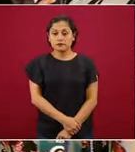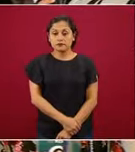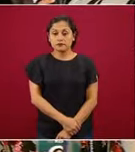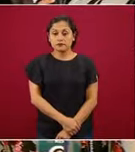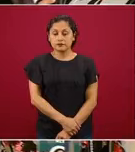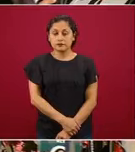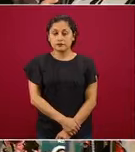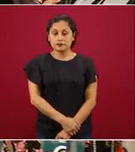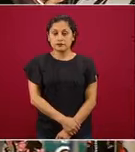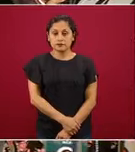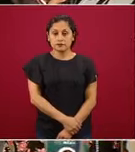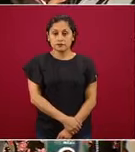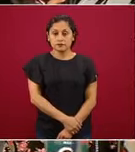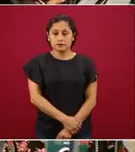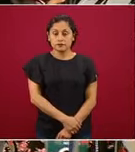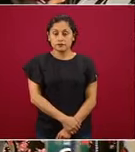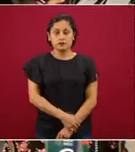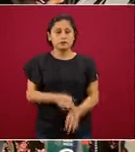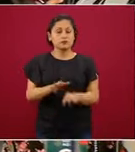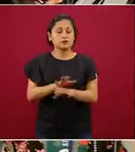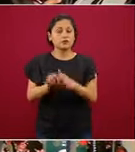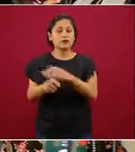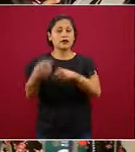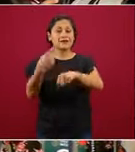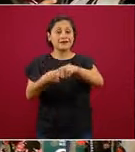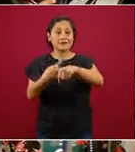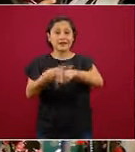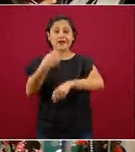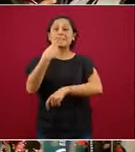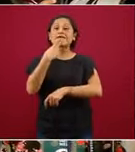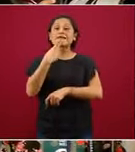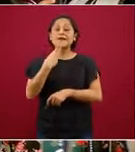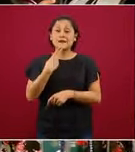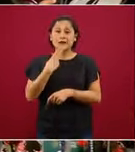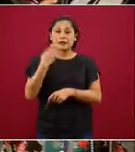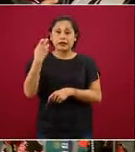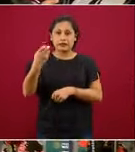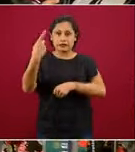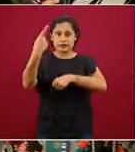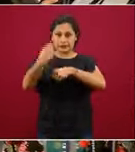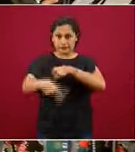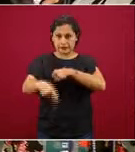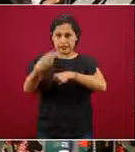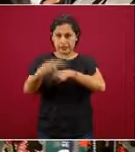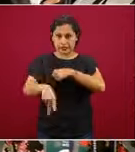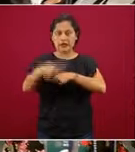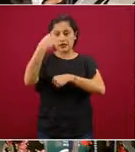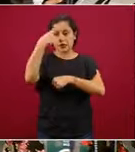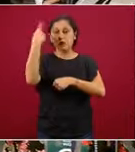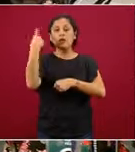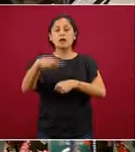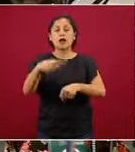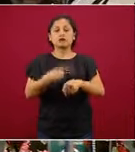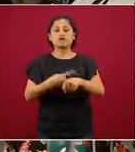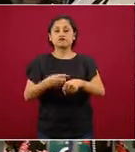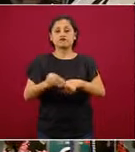comorbilidades, específicamente diabetes, que es la tercera comorbilidad en México, asociada a la decesos por